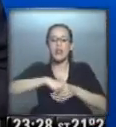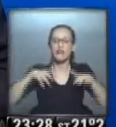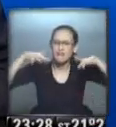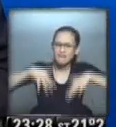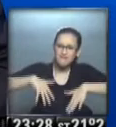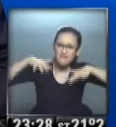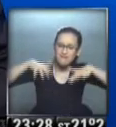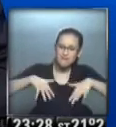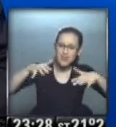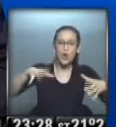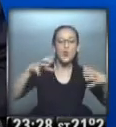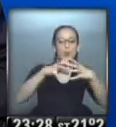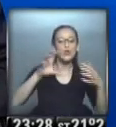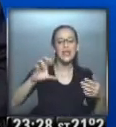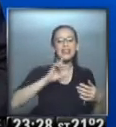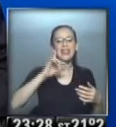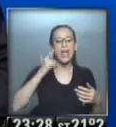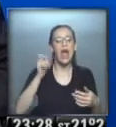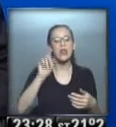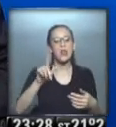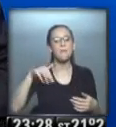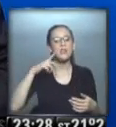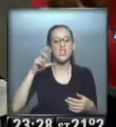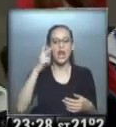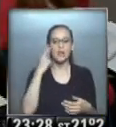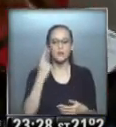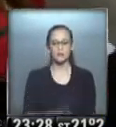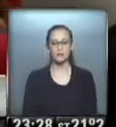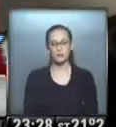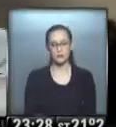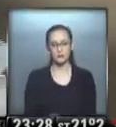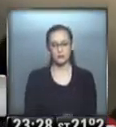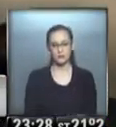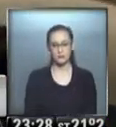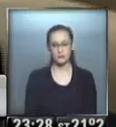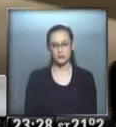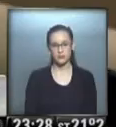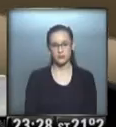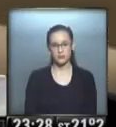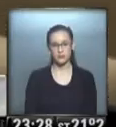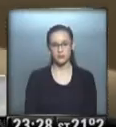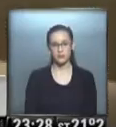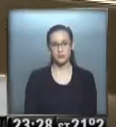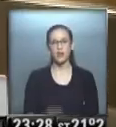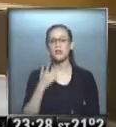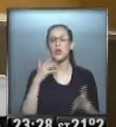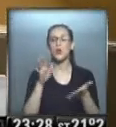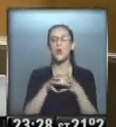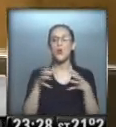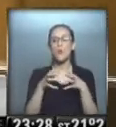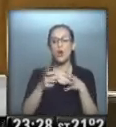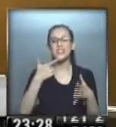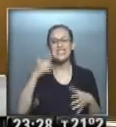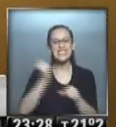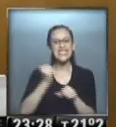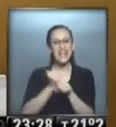la CTA de Pablo Micheli. Quedará liberado si alguna organización sindical adherida a esta